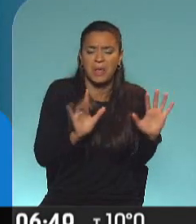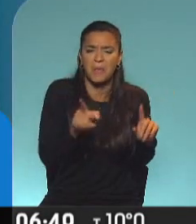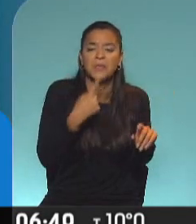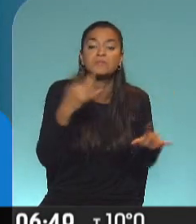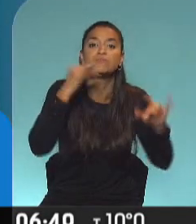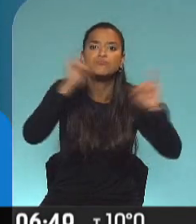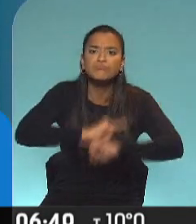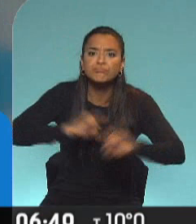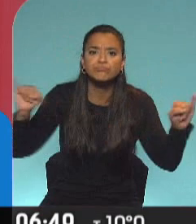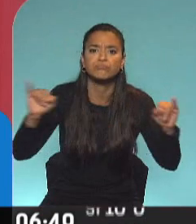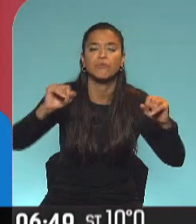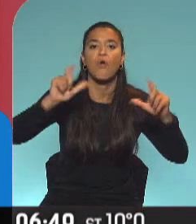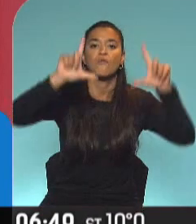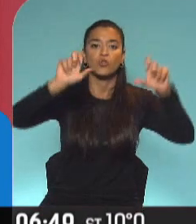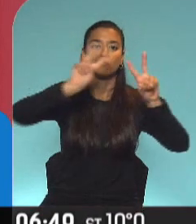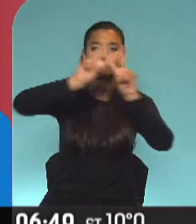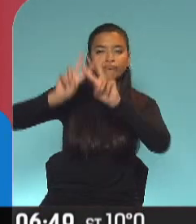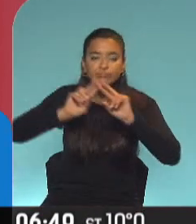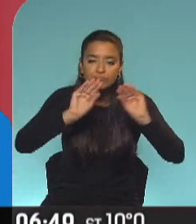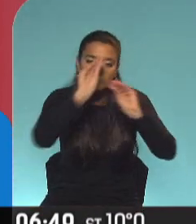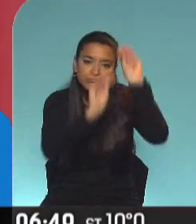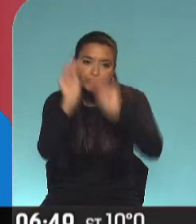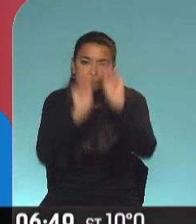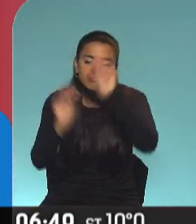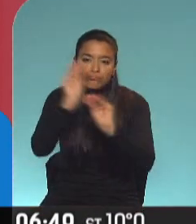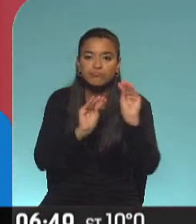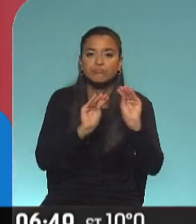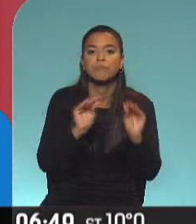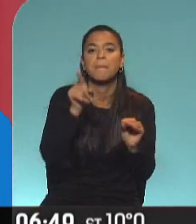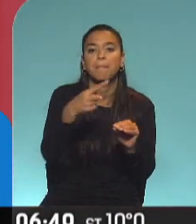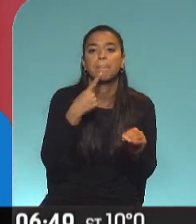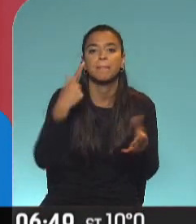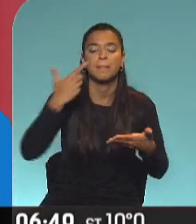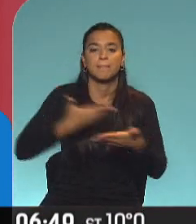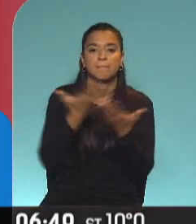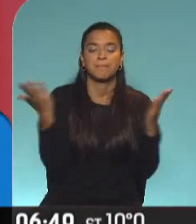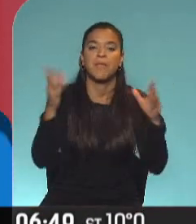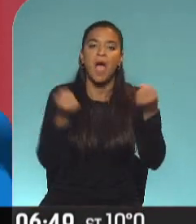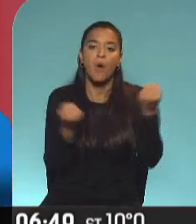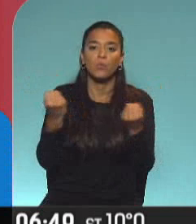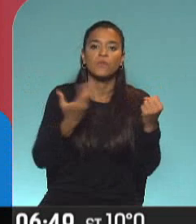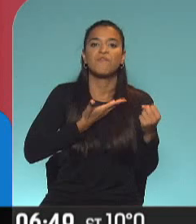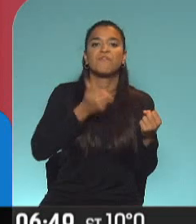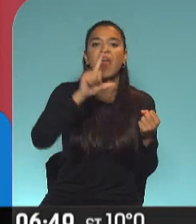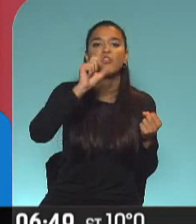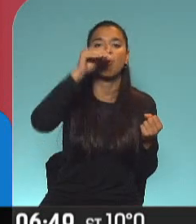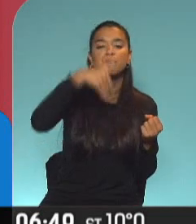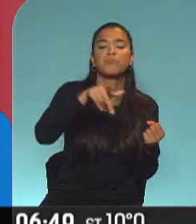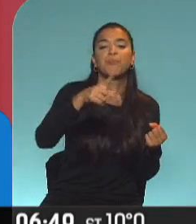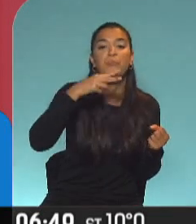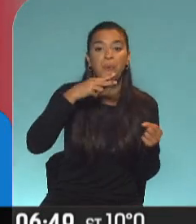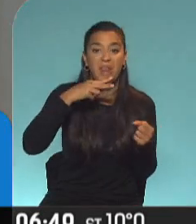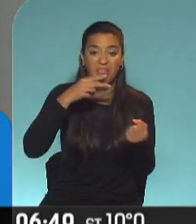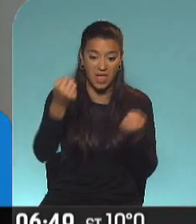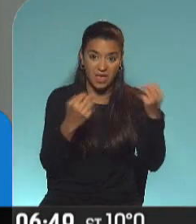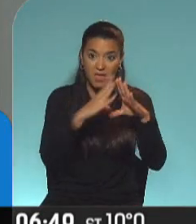publicó un fotomontaje, un collage, donde se ve un Falcón Verde. Bueno, cuando hablamos de Falcón Verde, la referencia